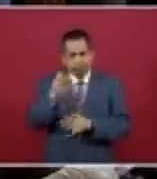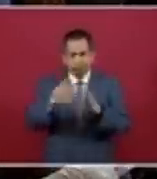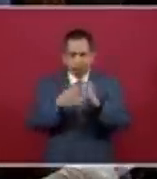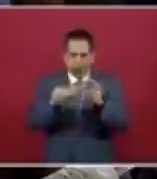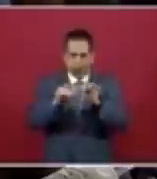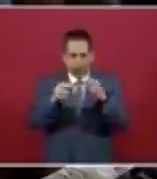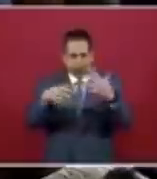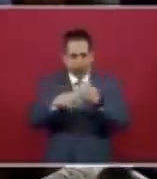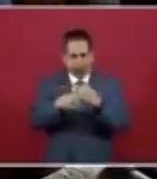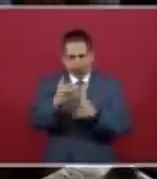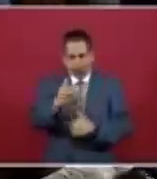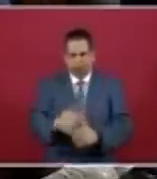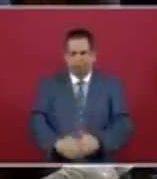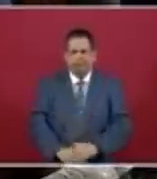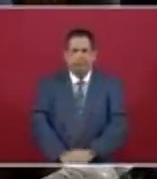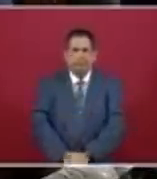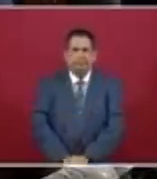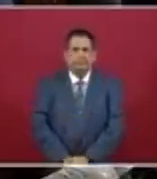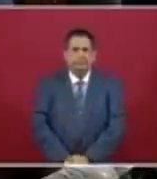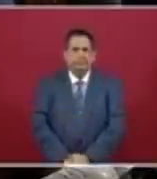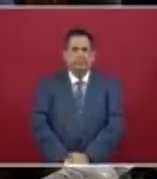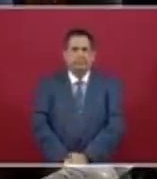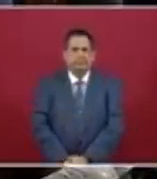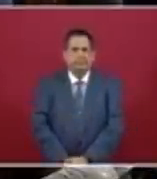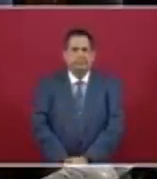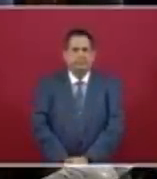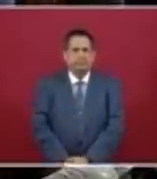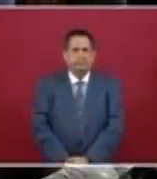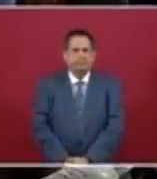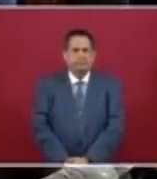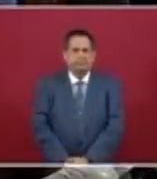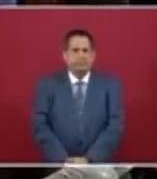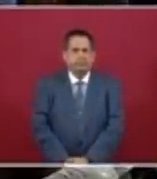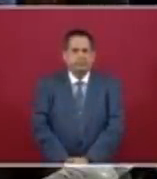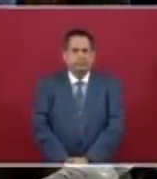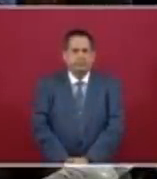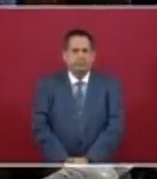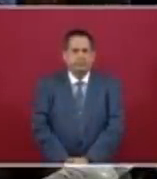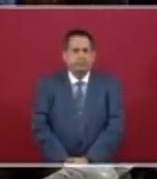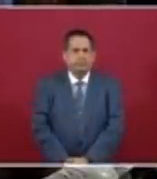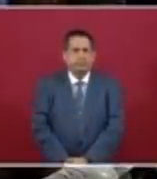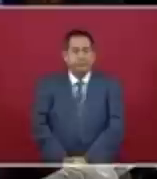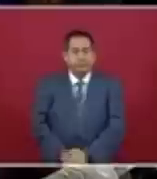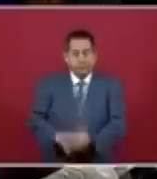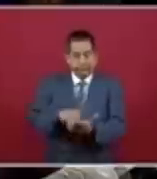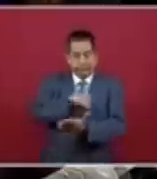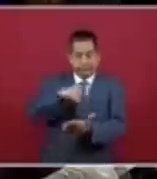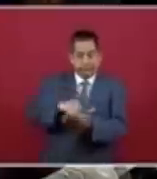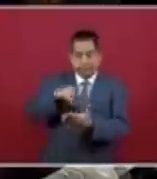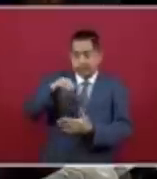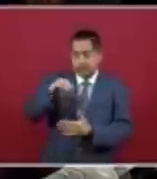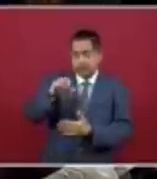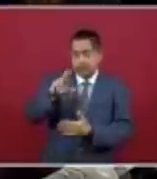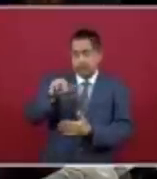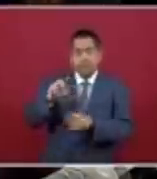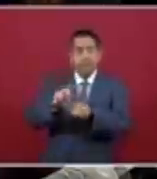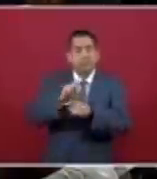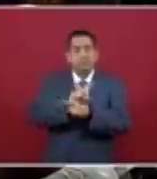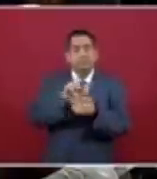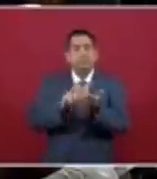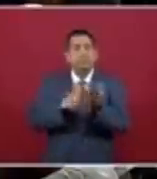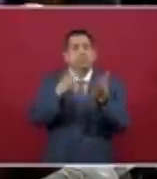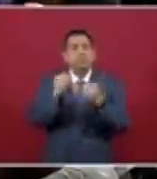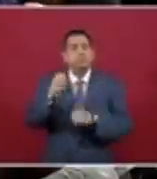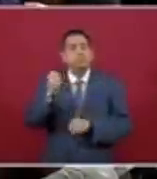sintetizar. Enclavado en el corazón del Pacífico mexicano, se encuentra el archipiélago Islas Marías. Desde 1905, la Isla